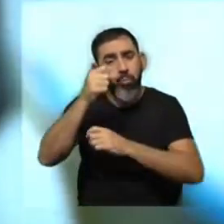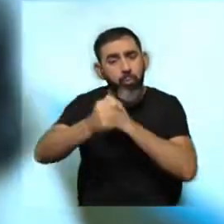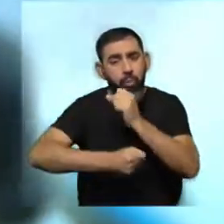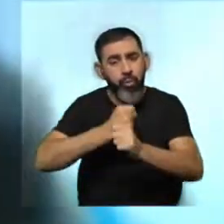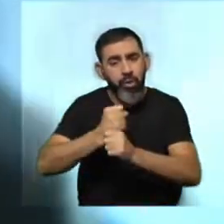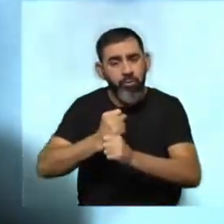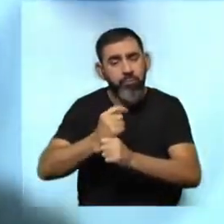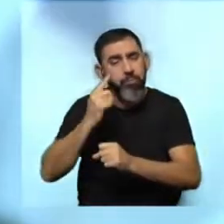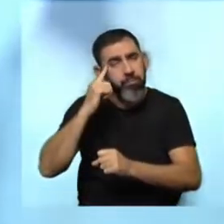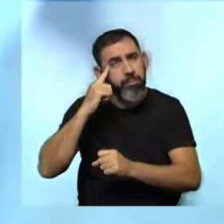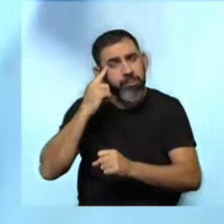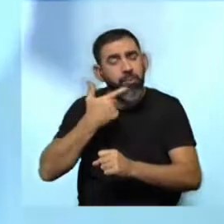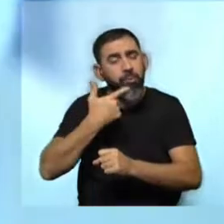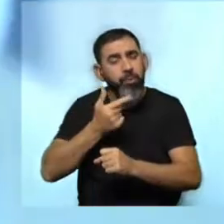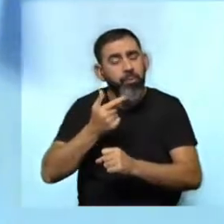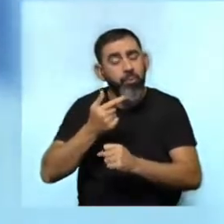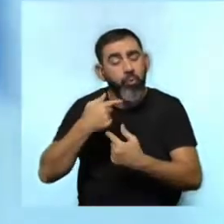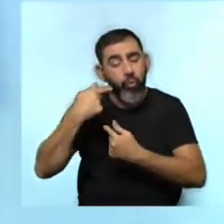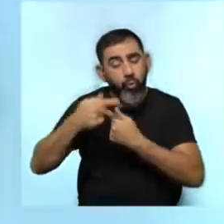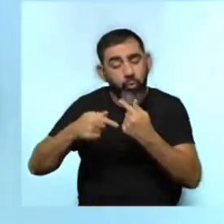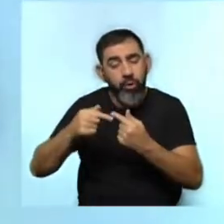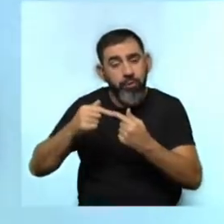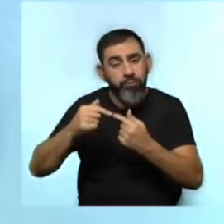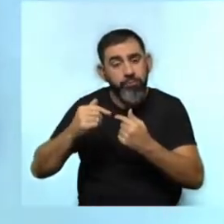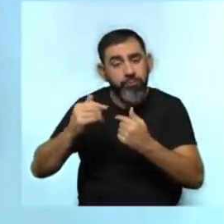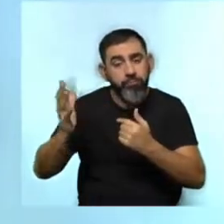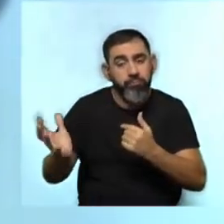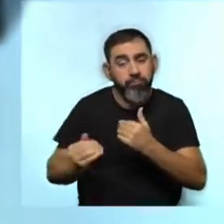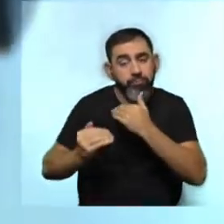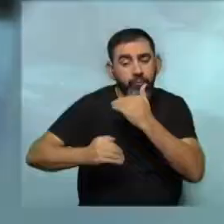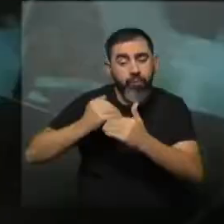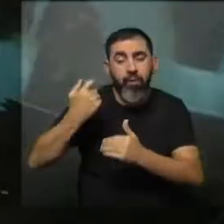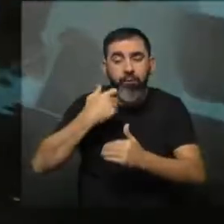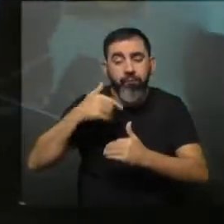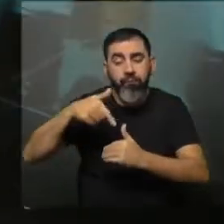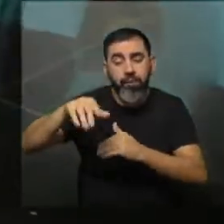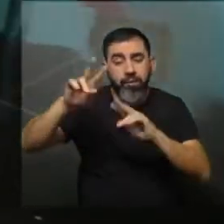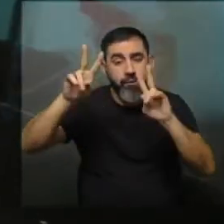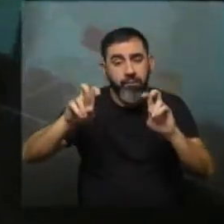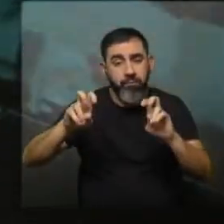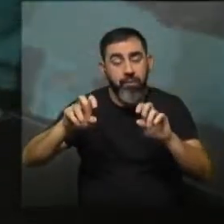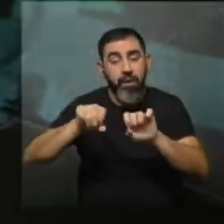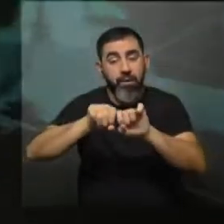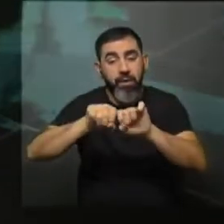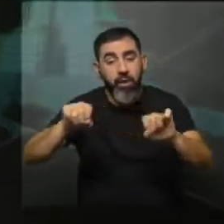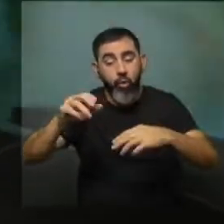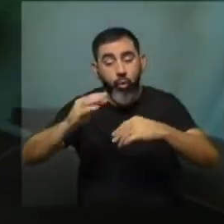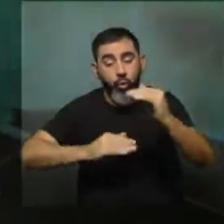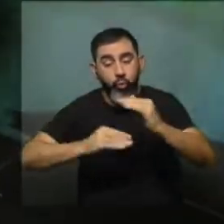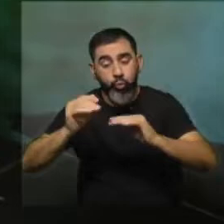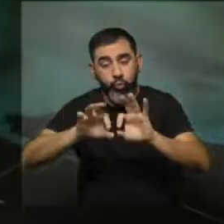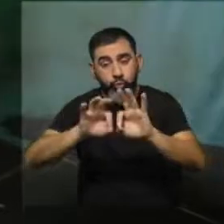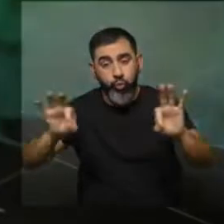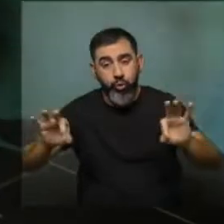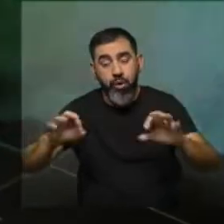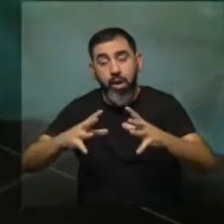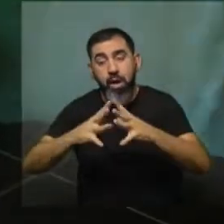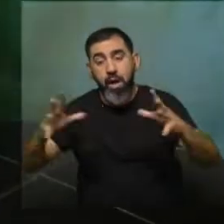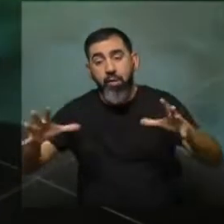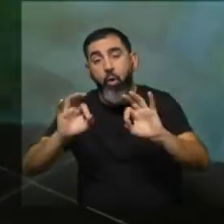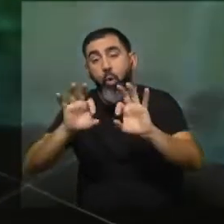para pensar no solo en mantenerse, sino en recuperar todo lo que falta en este sentido, tanto en redes como en obras grandes? Y quizás